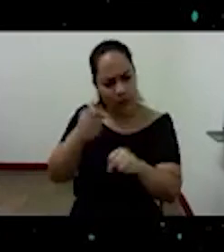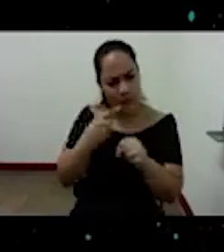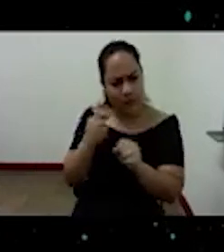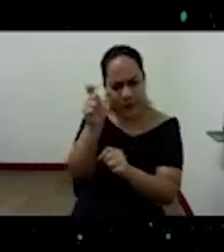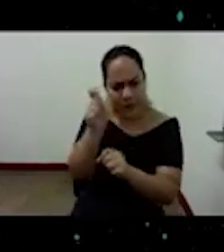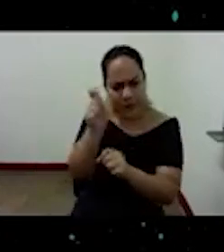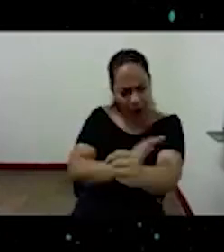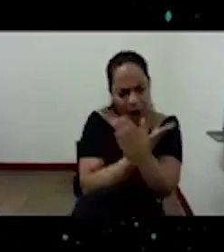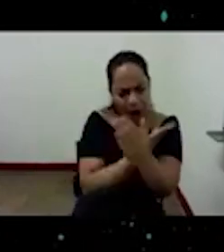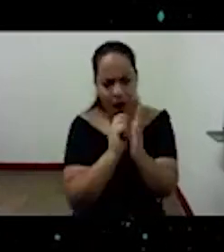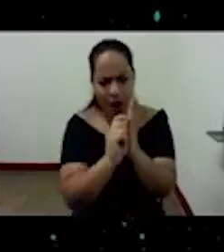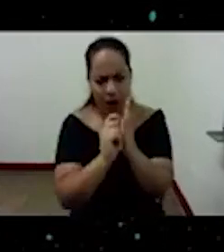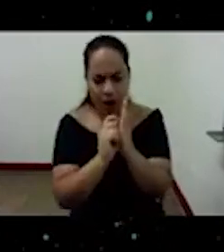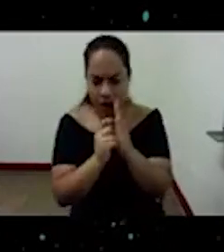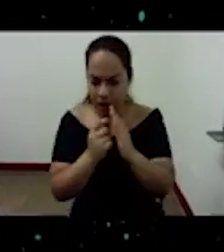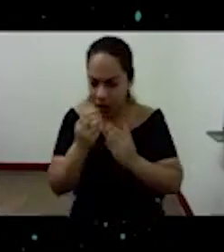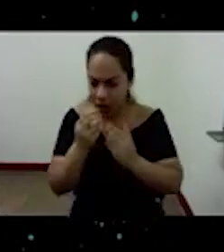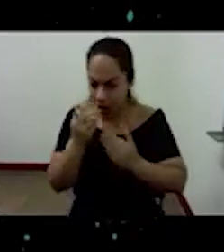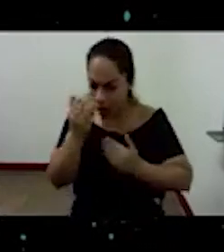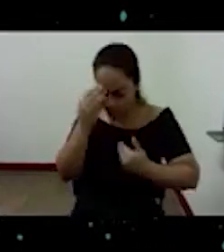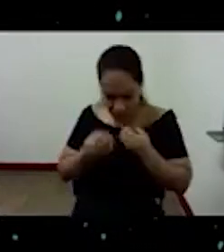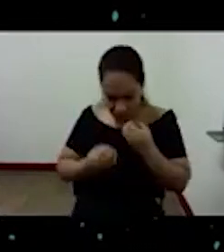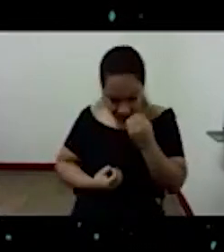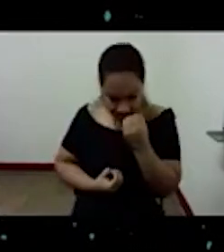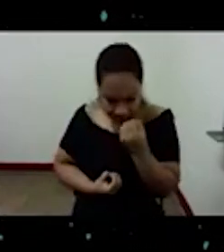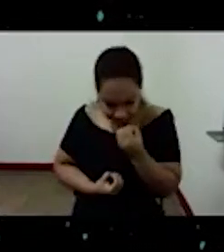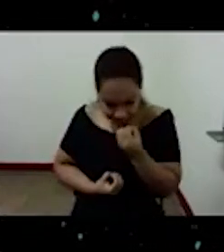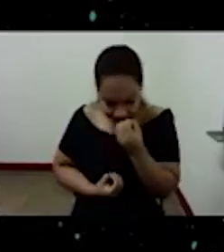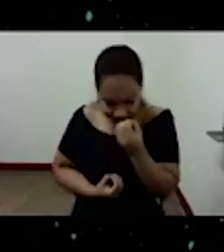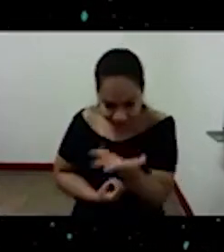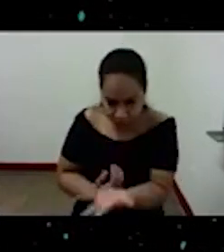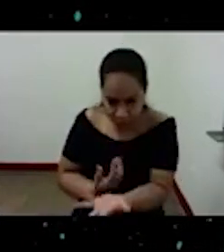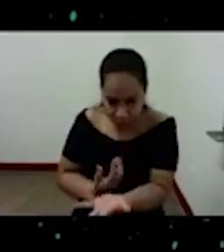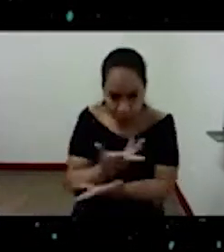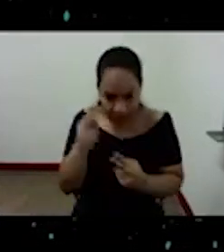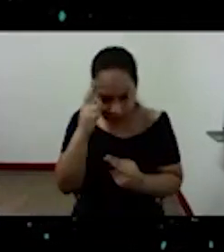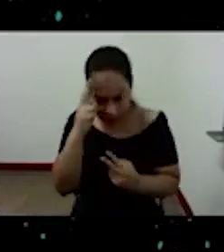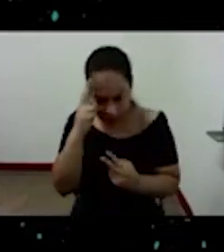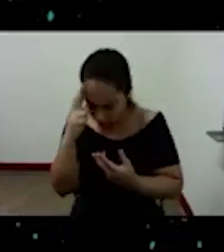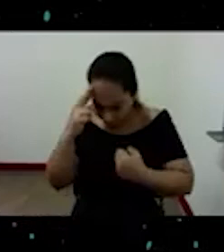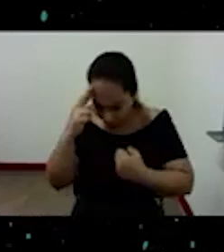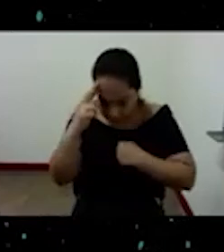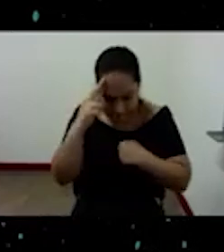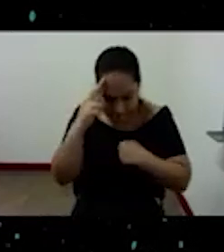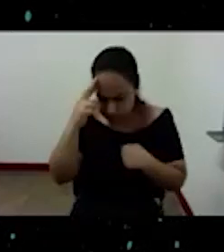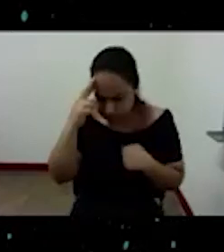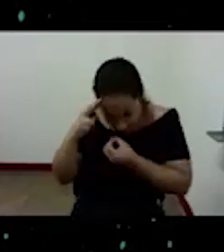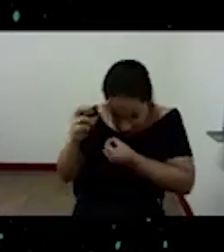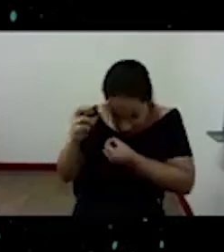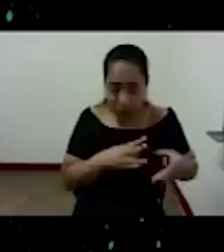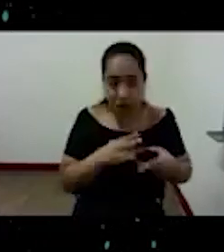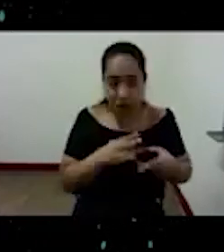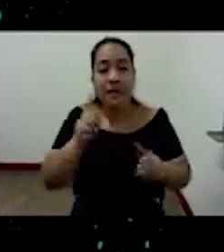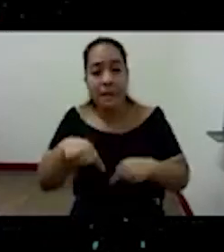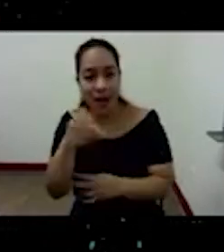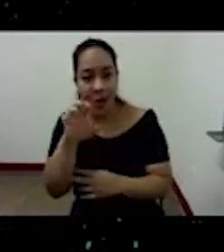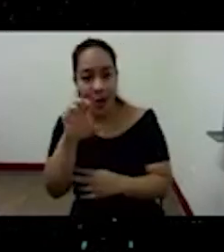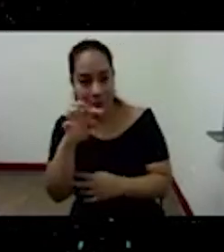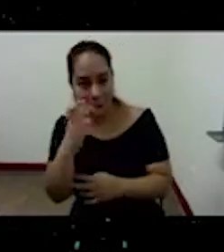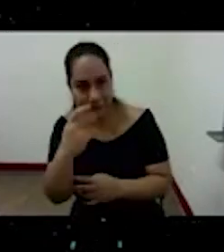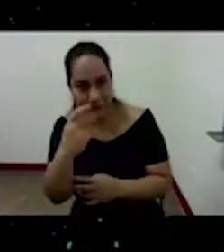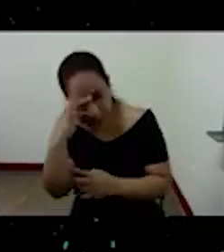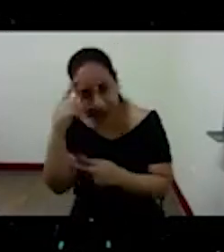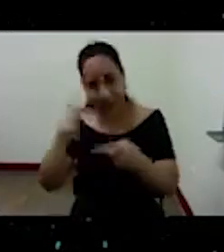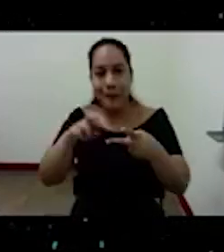haber llegado a la inconsciencia y haber abdicado de toda razón, Eurípides trató, como también lo quería hacer